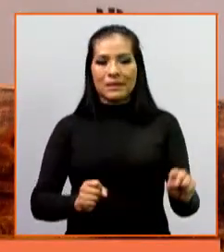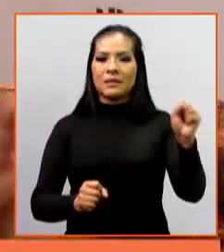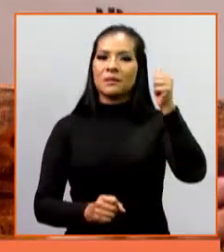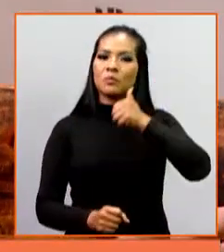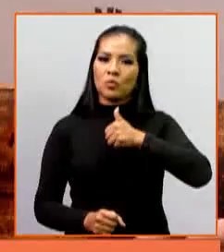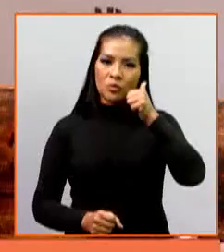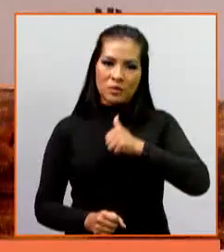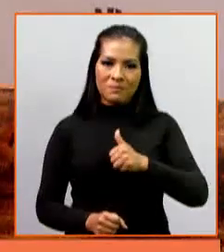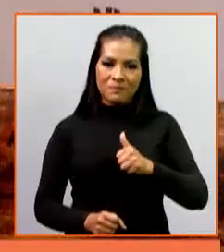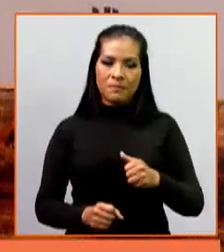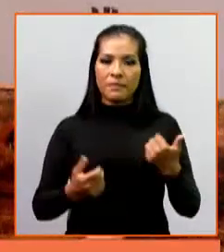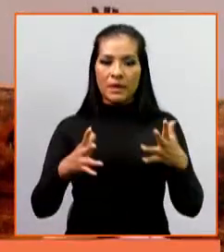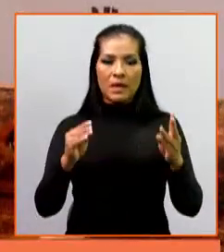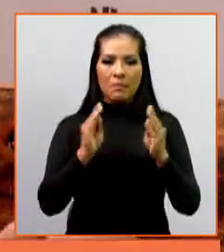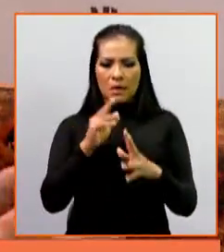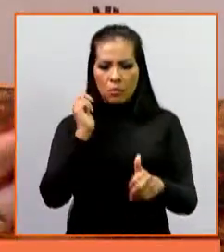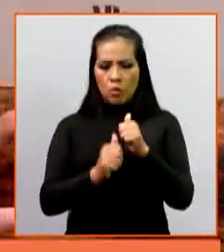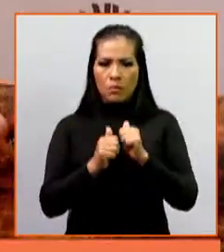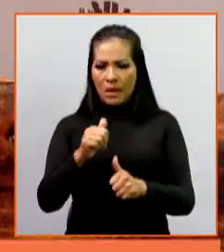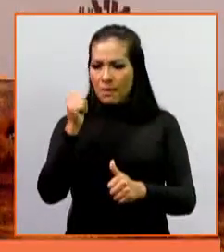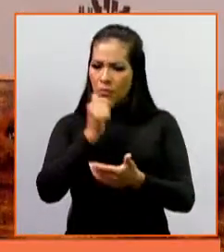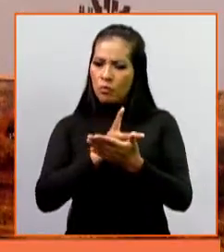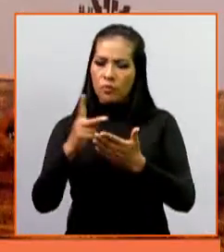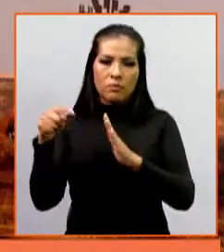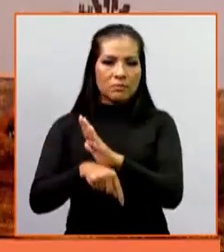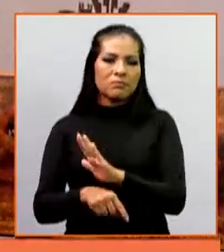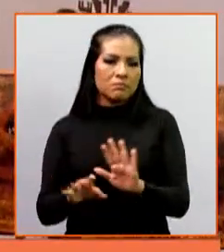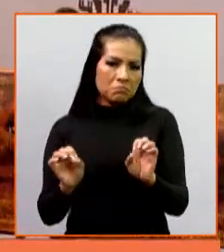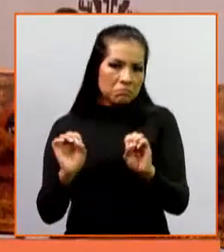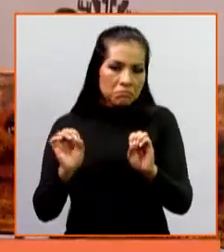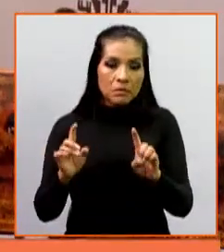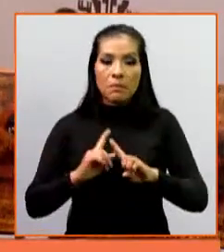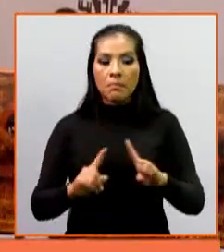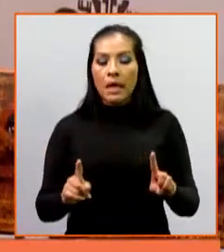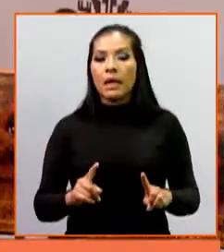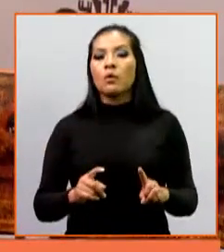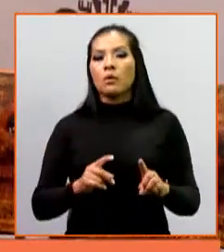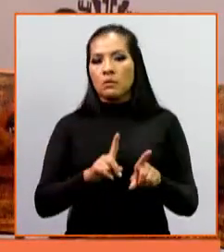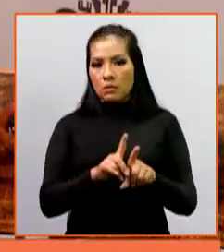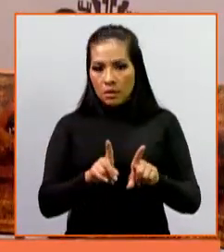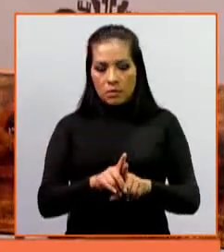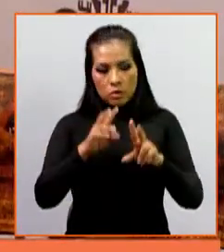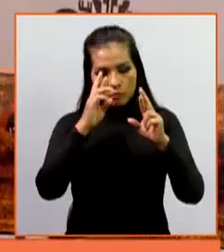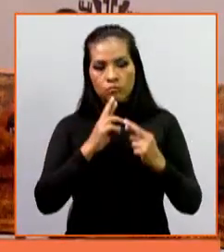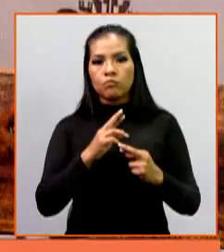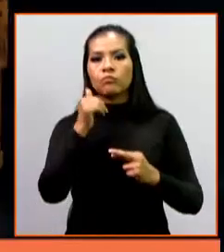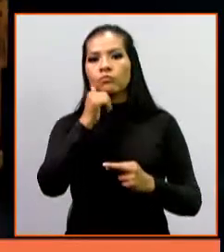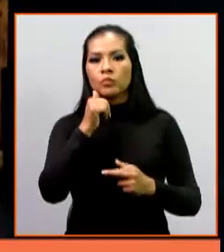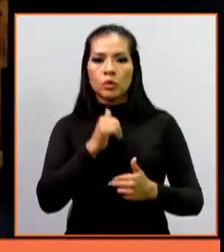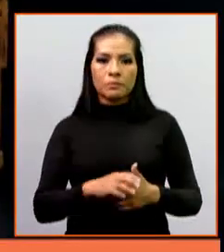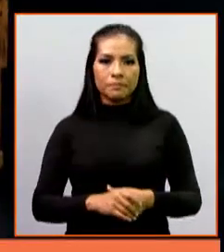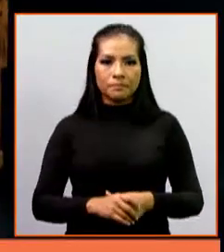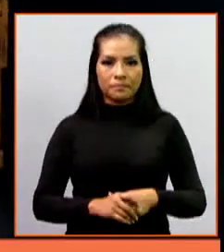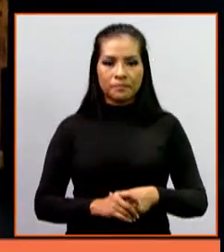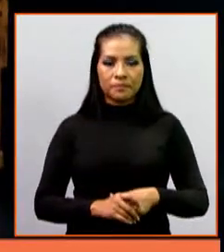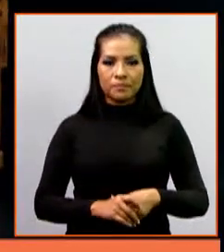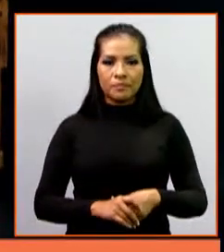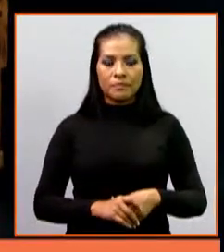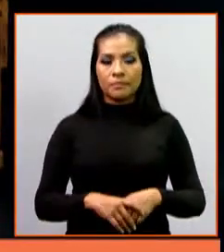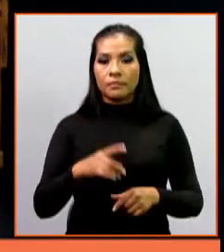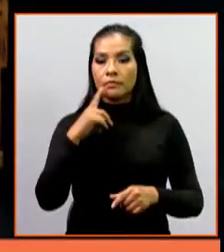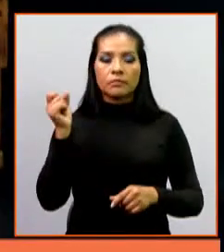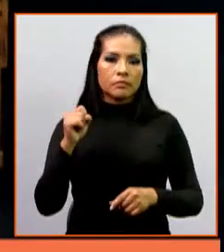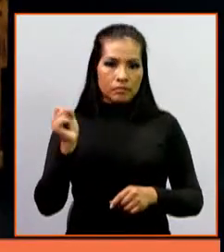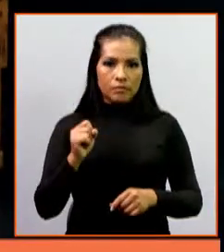los extremos feministas, pero creo que es importante los temas que se tocan. Sí, yo creo que, digamos,